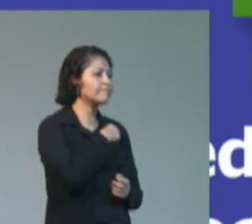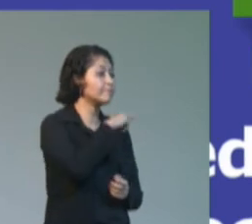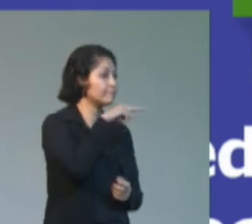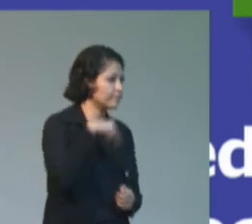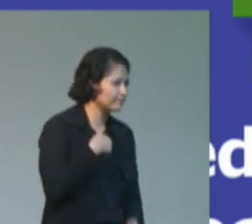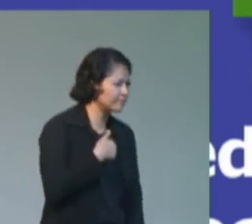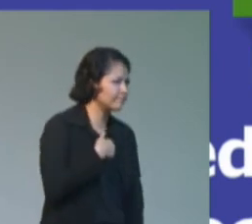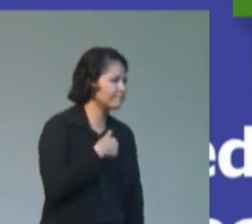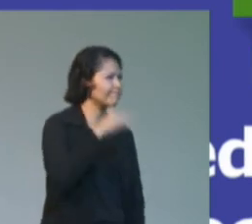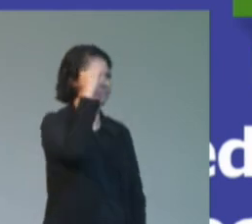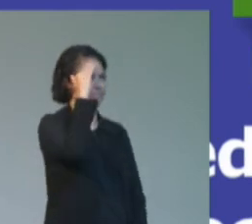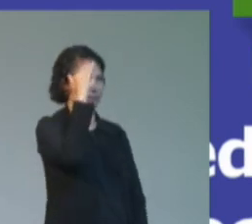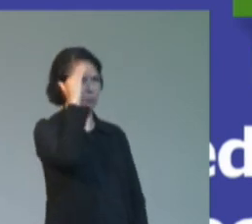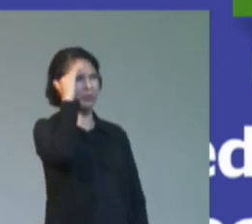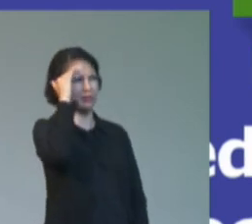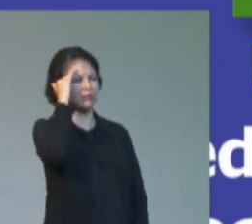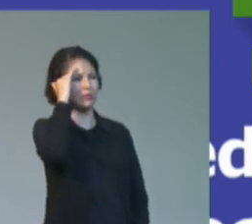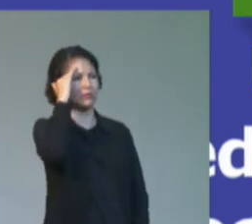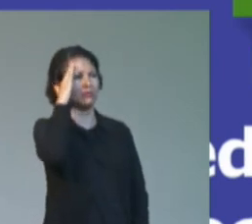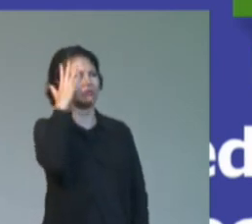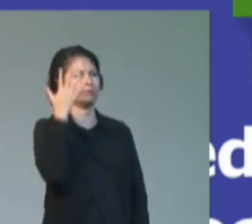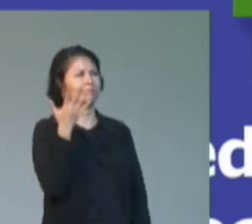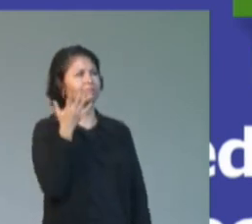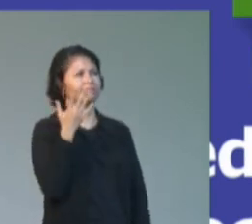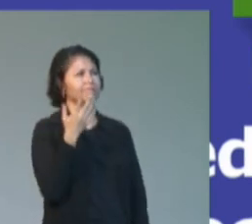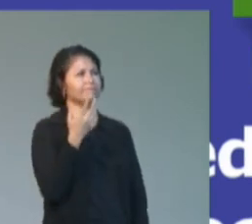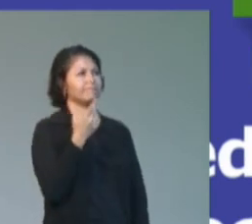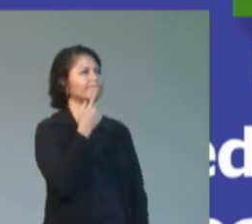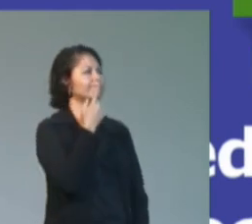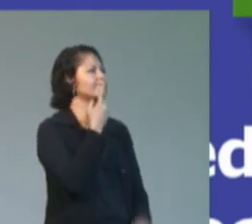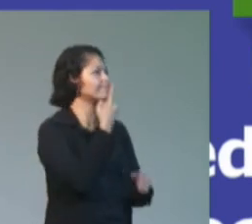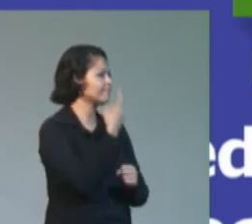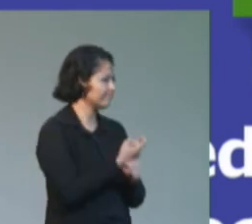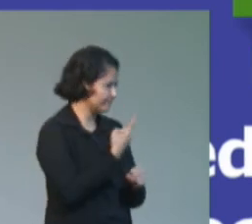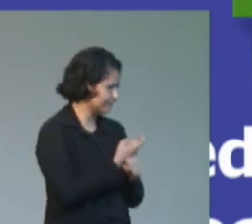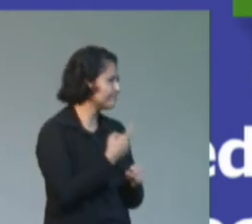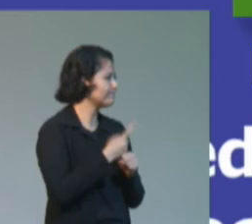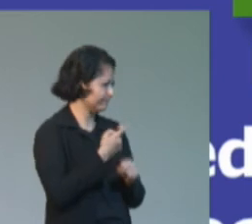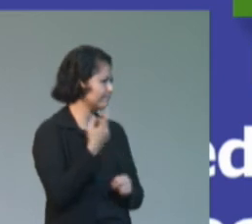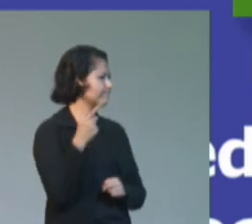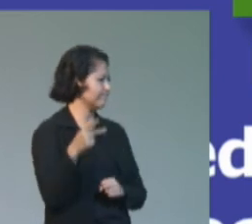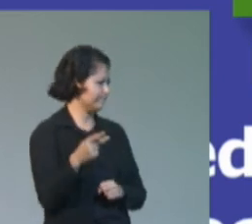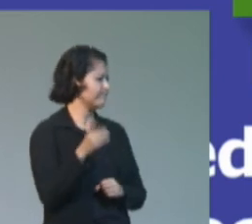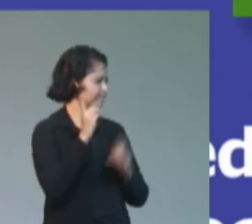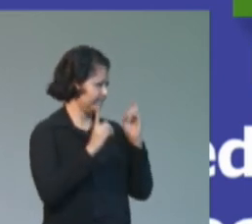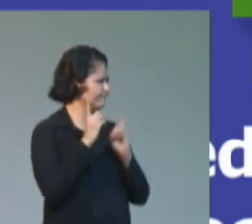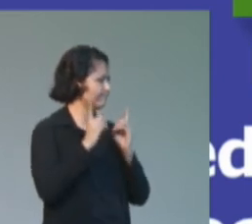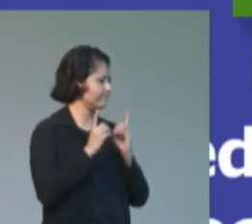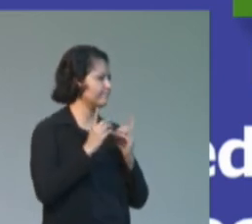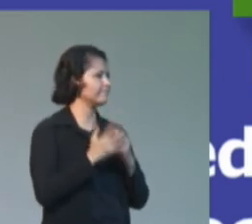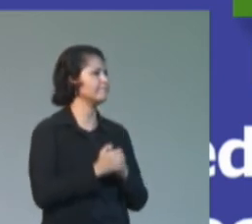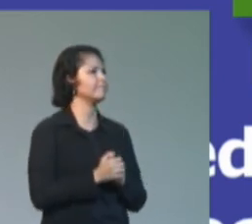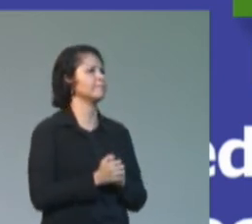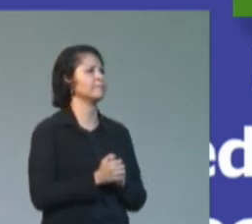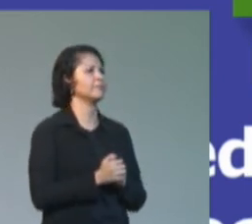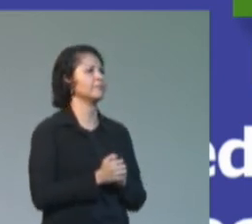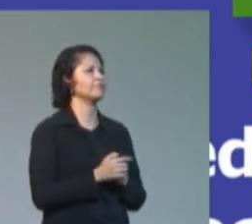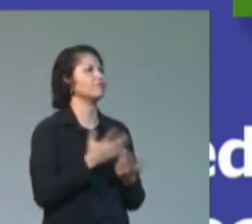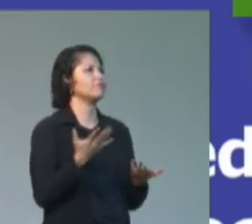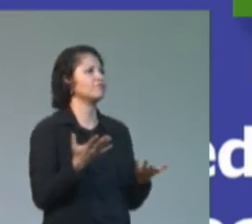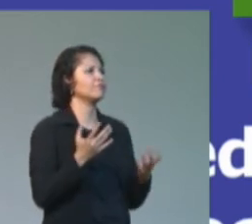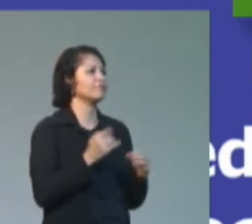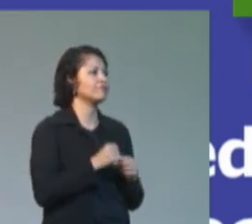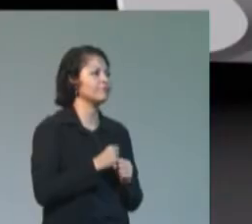preguntas y yo creo que la primera pregunta y los motivos de que por una parte se estén haciendo inversiones